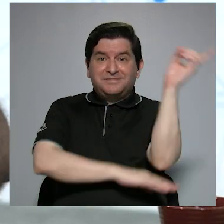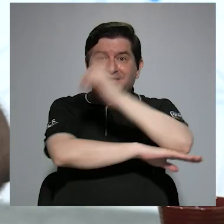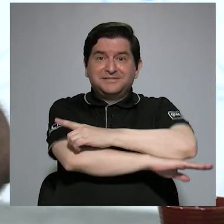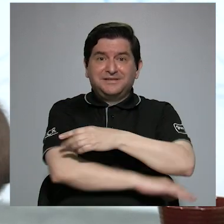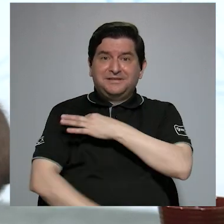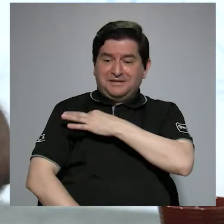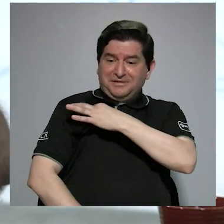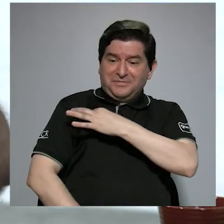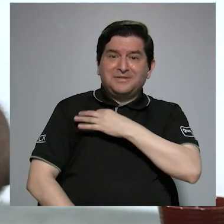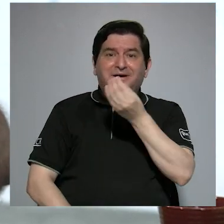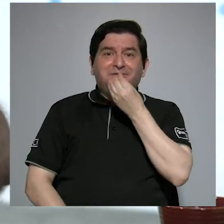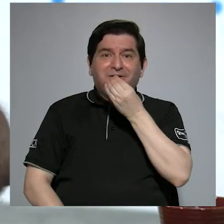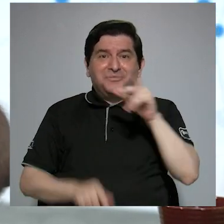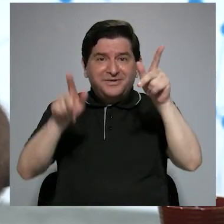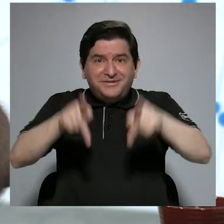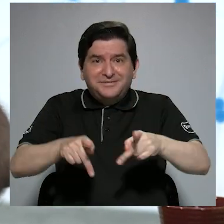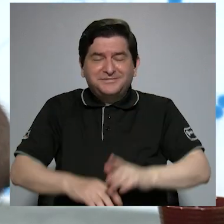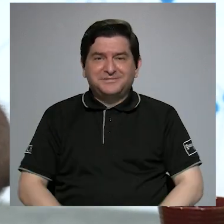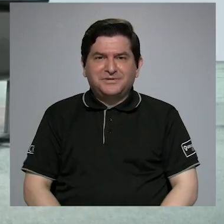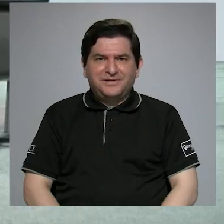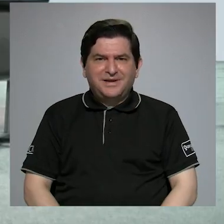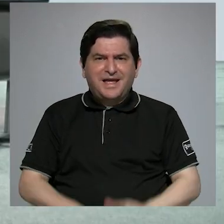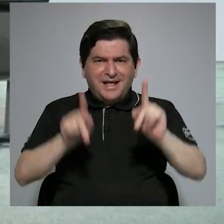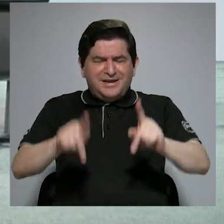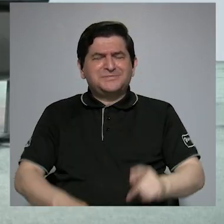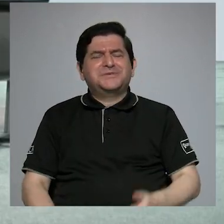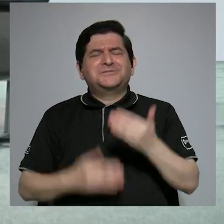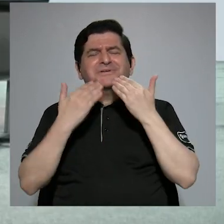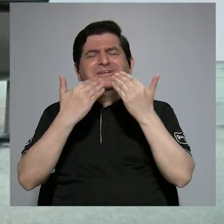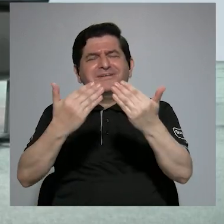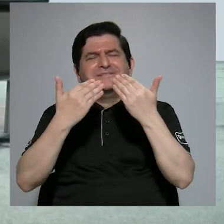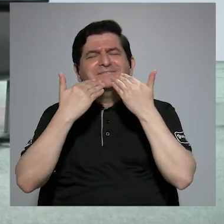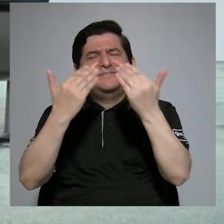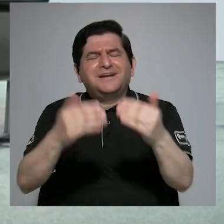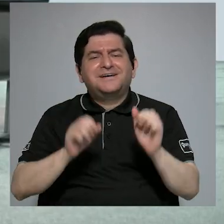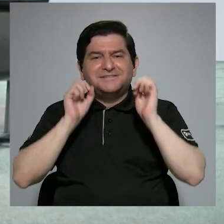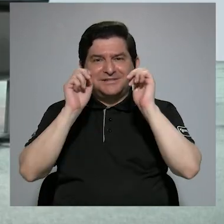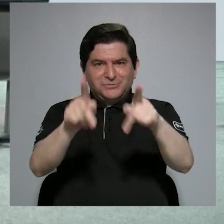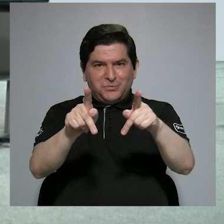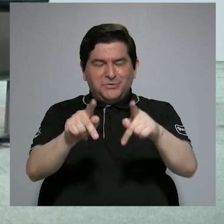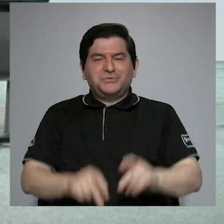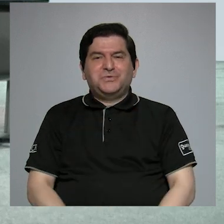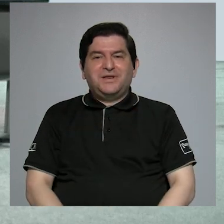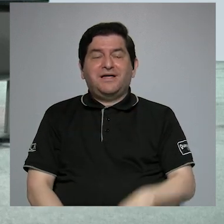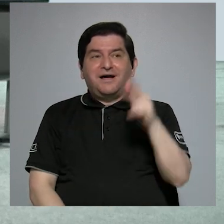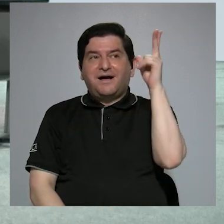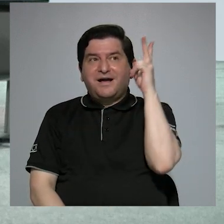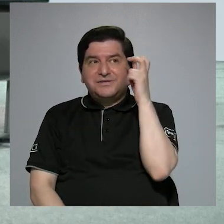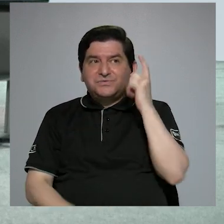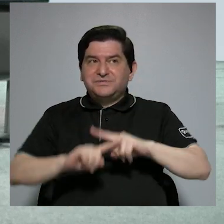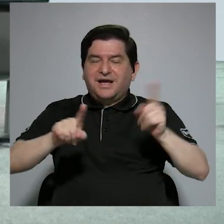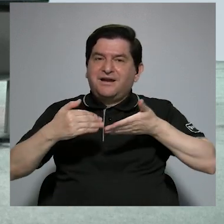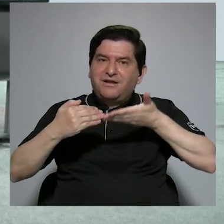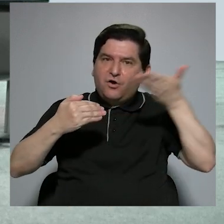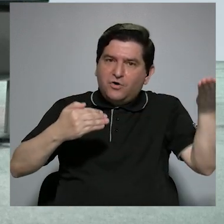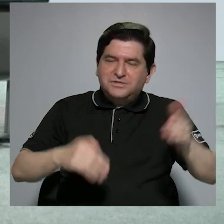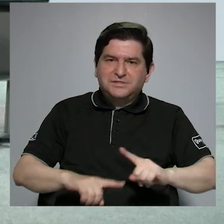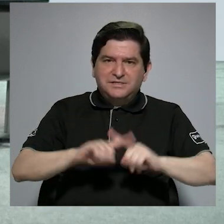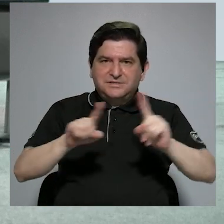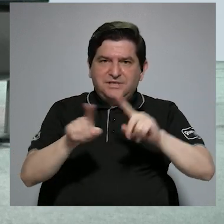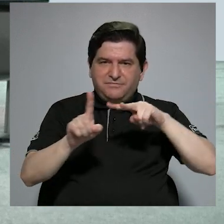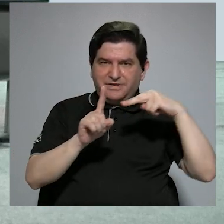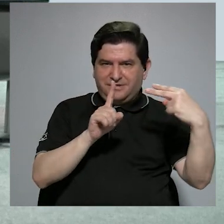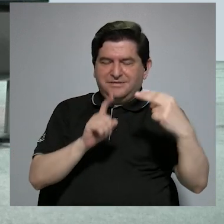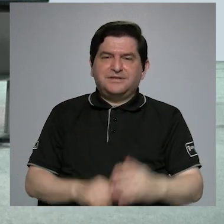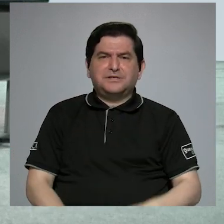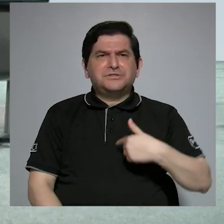almorzar. Entonces, las personas realmente agradecen muchísimo tener un espacio donde pueden escuchar otras cosas, otras maneras. Yo